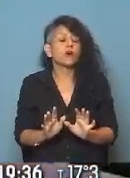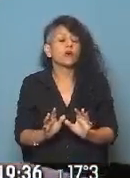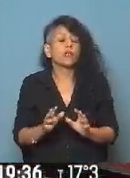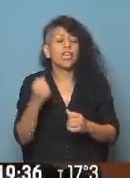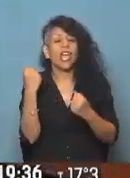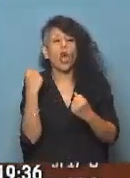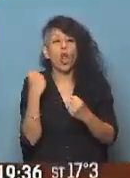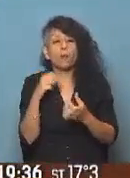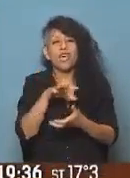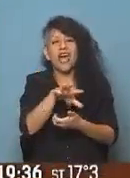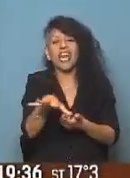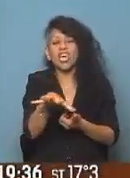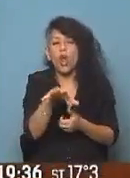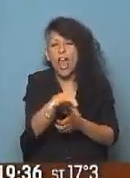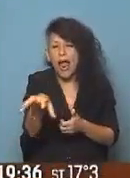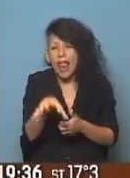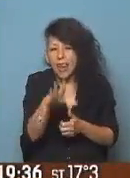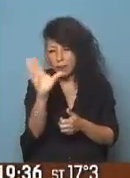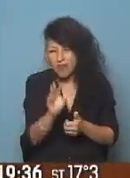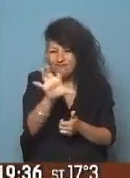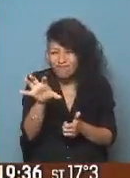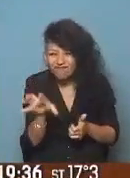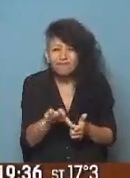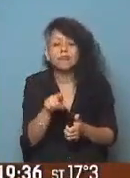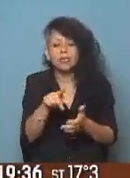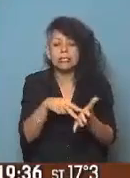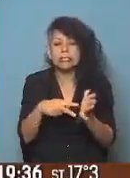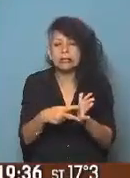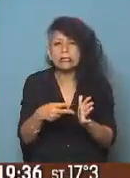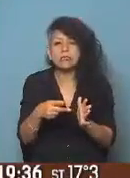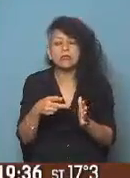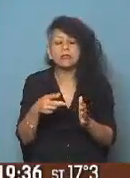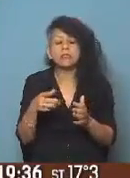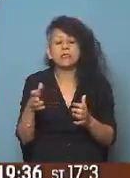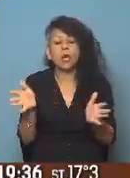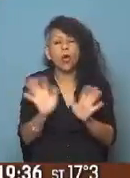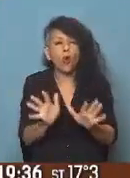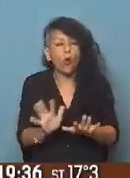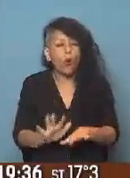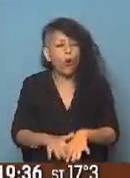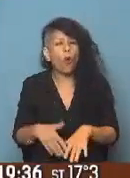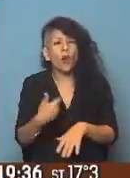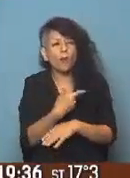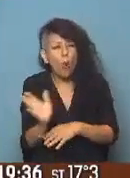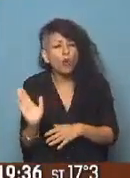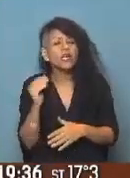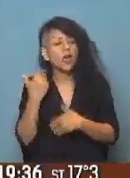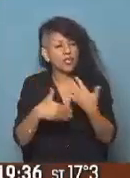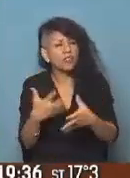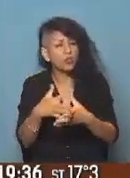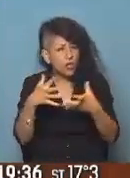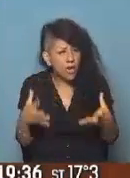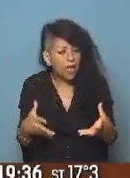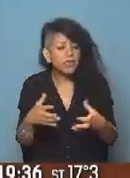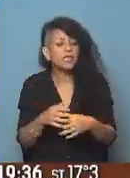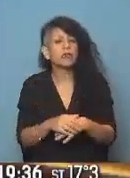economías regionales, fundamentalmente en donde la obra pública representa un impacto de desarrollo muy grande, el reclamo vinculado al